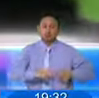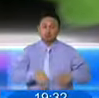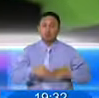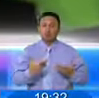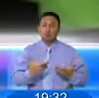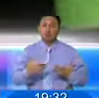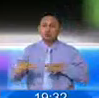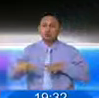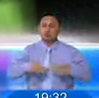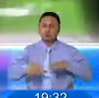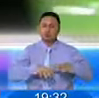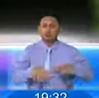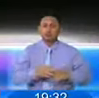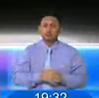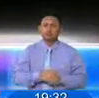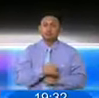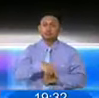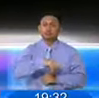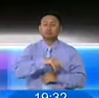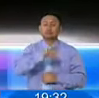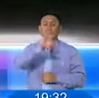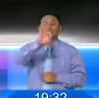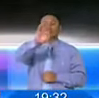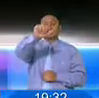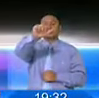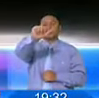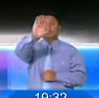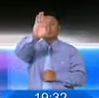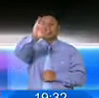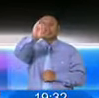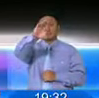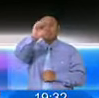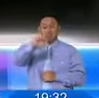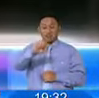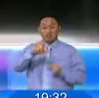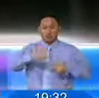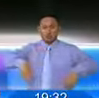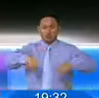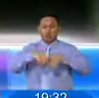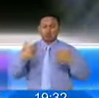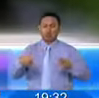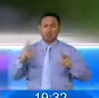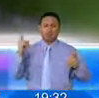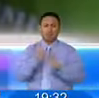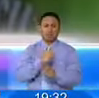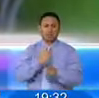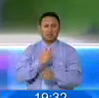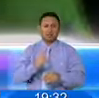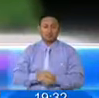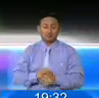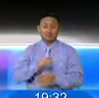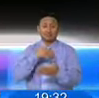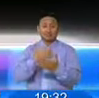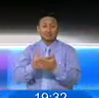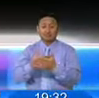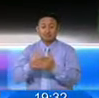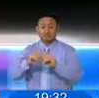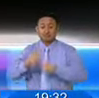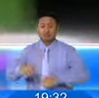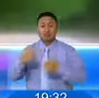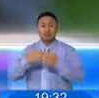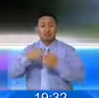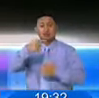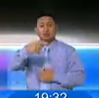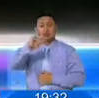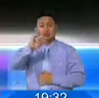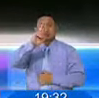de acción y operaciones la Ciudadela Fátima, lugar conflictivo, conocido como El Puño. Hasta dicho sector llegaron varios equipos del GIR